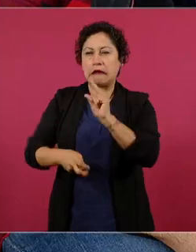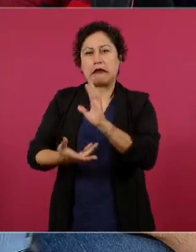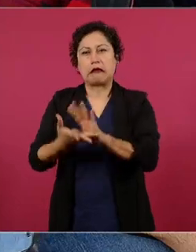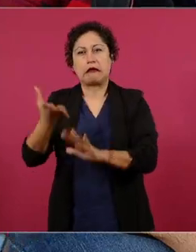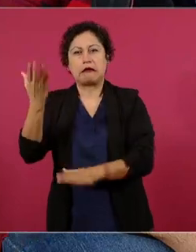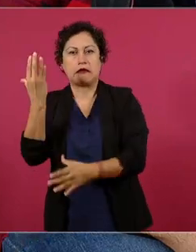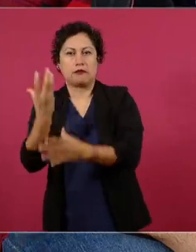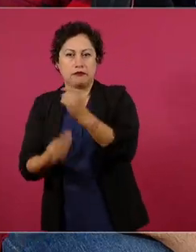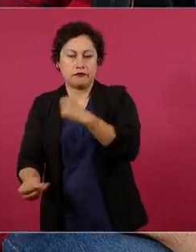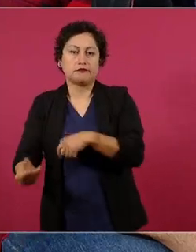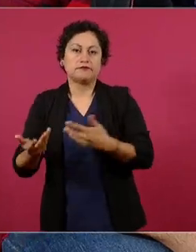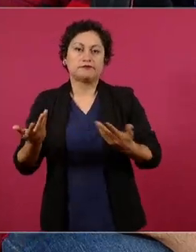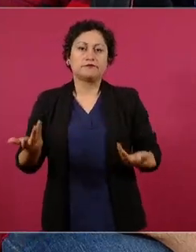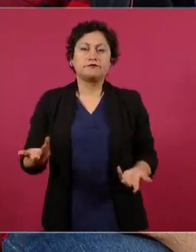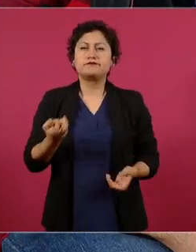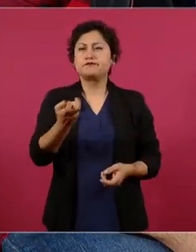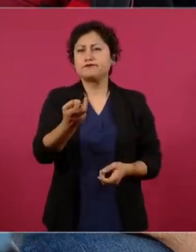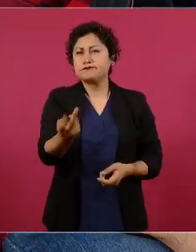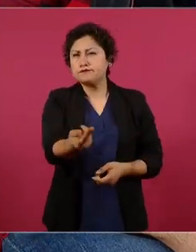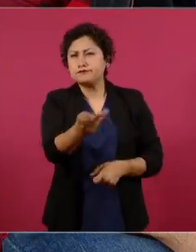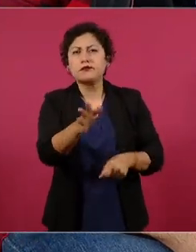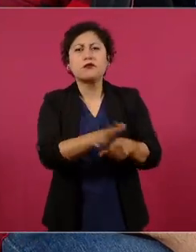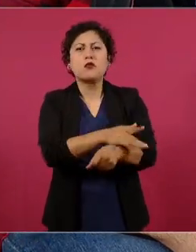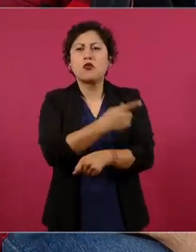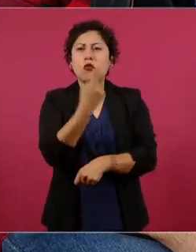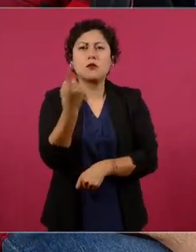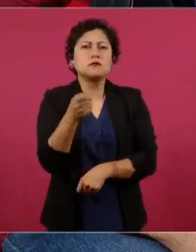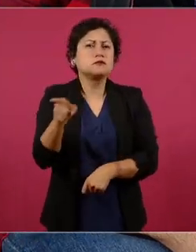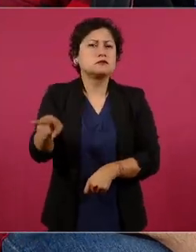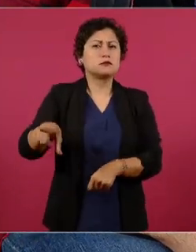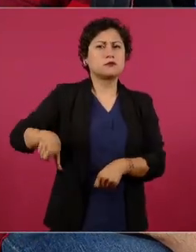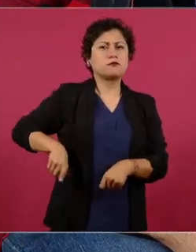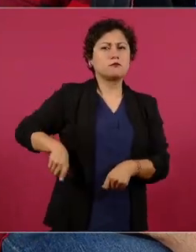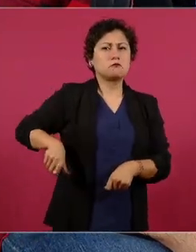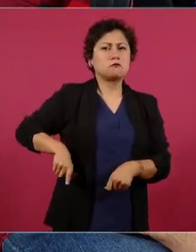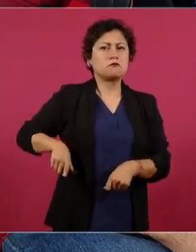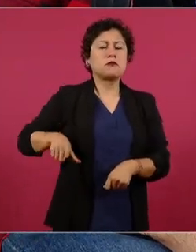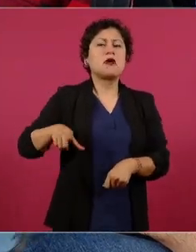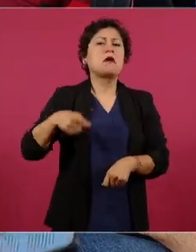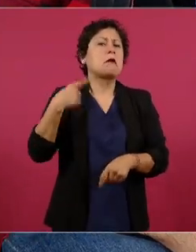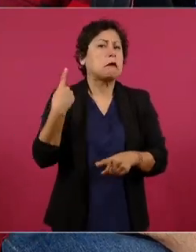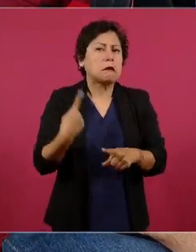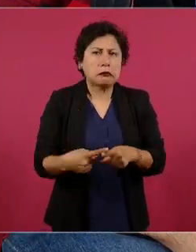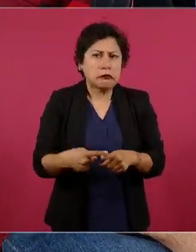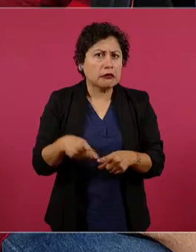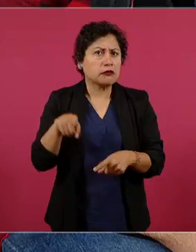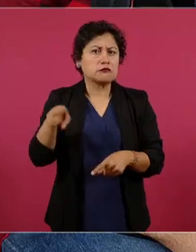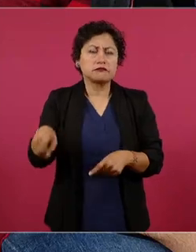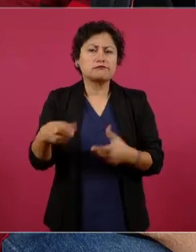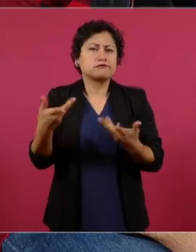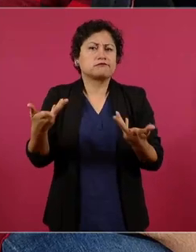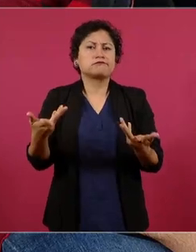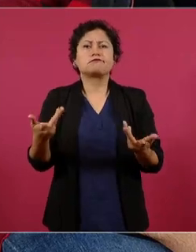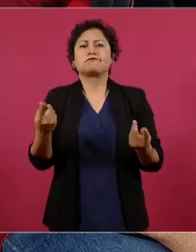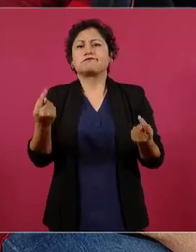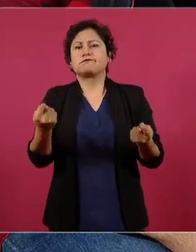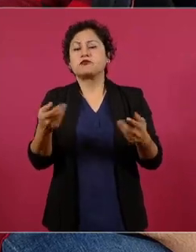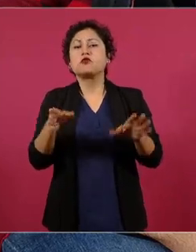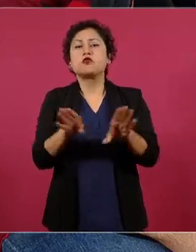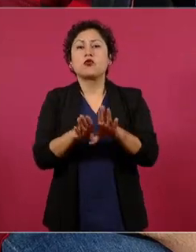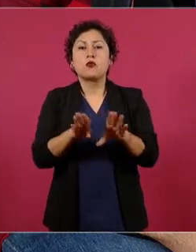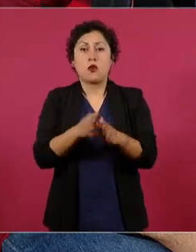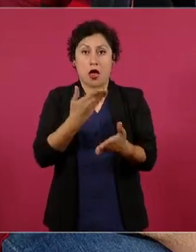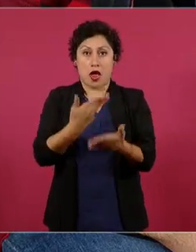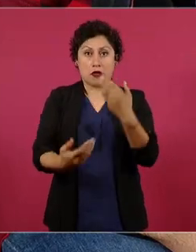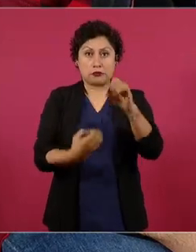¿Quién gobierna en San Luis Potosí y por qué su administración le ha permitido llegar a estos niveles, al actual gobierno